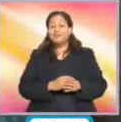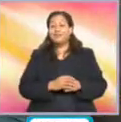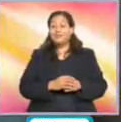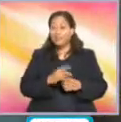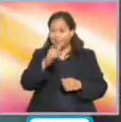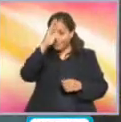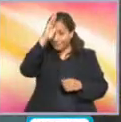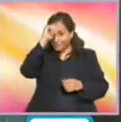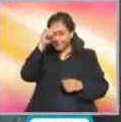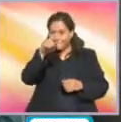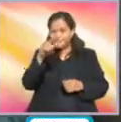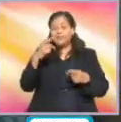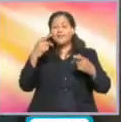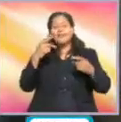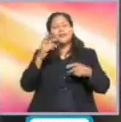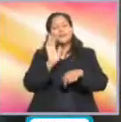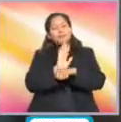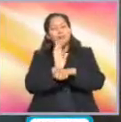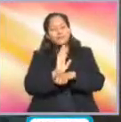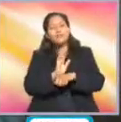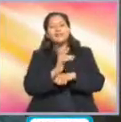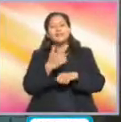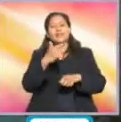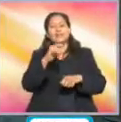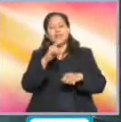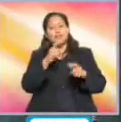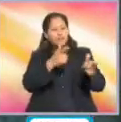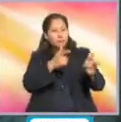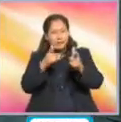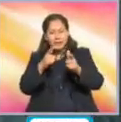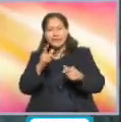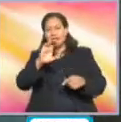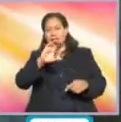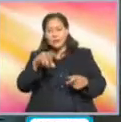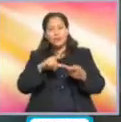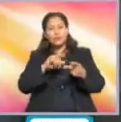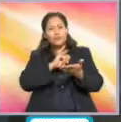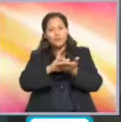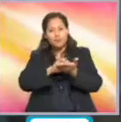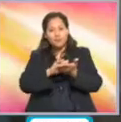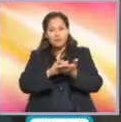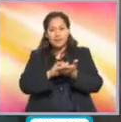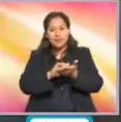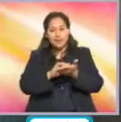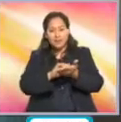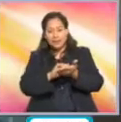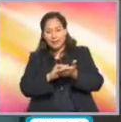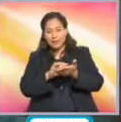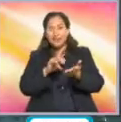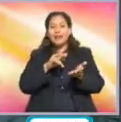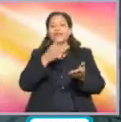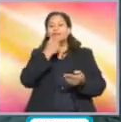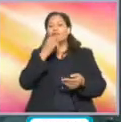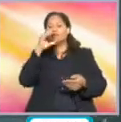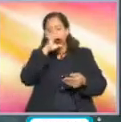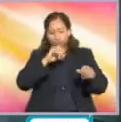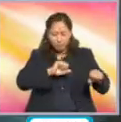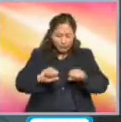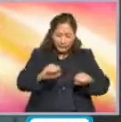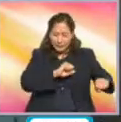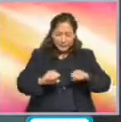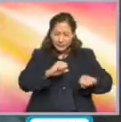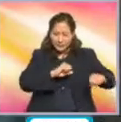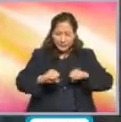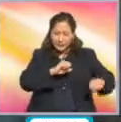¿Se acuerda usted de aquellas películas de gángsters de Chicago, de Nueva York, donde está el negro, dale, y todos